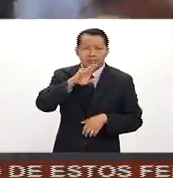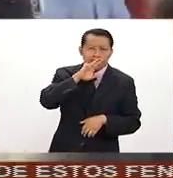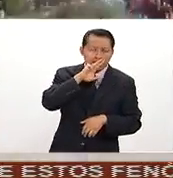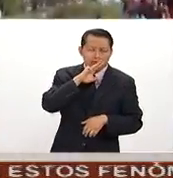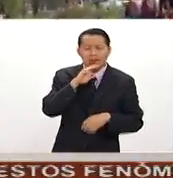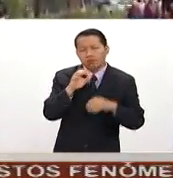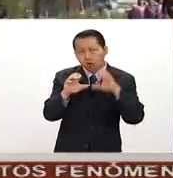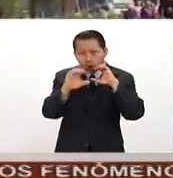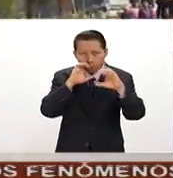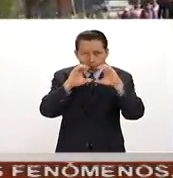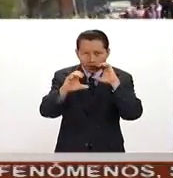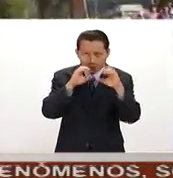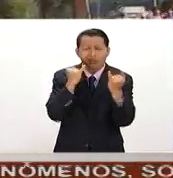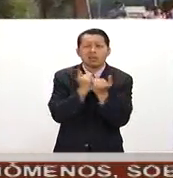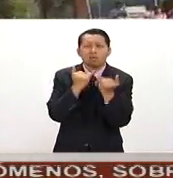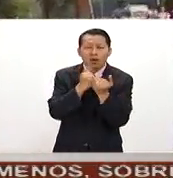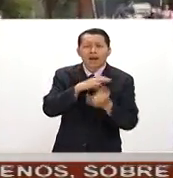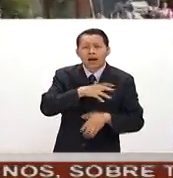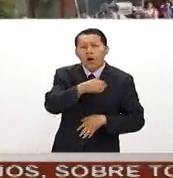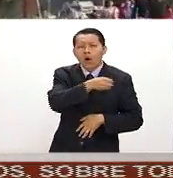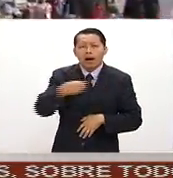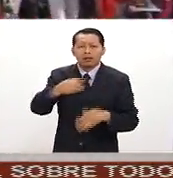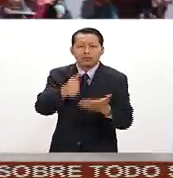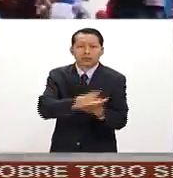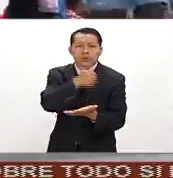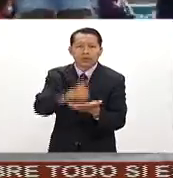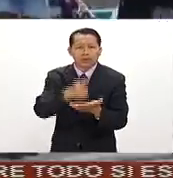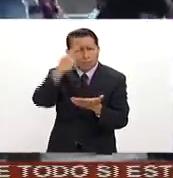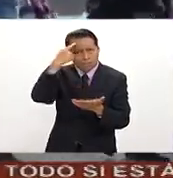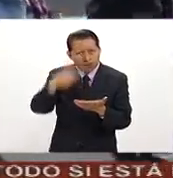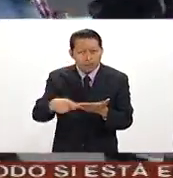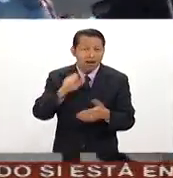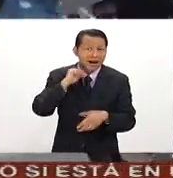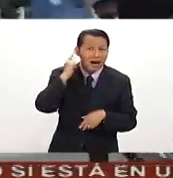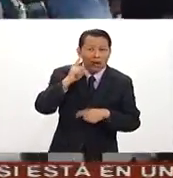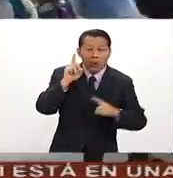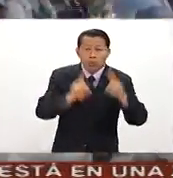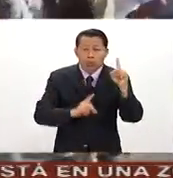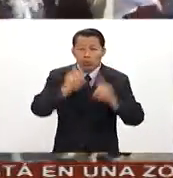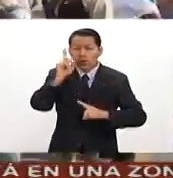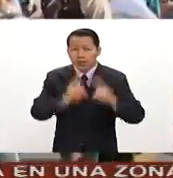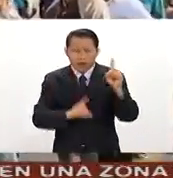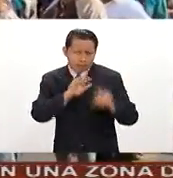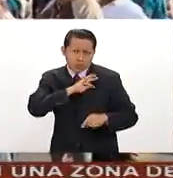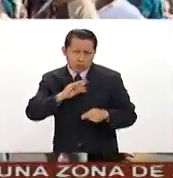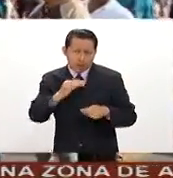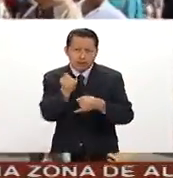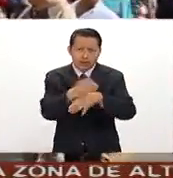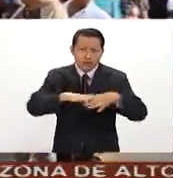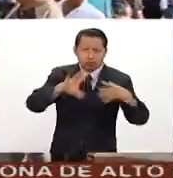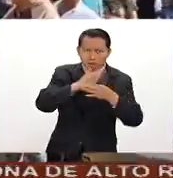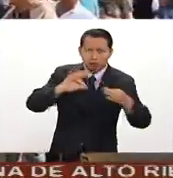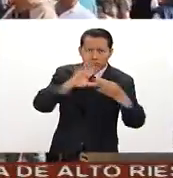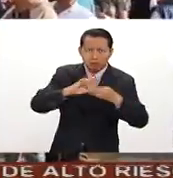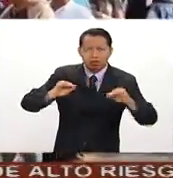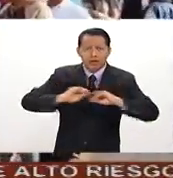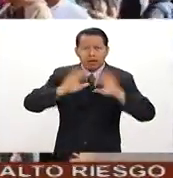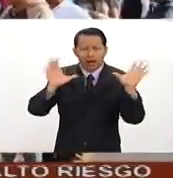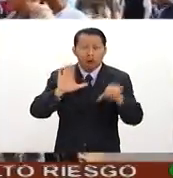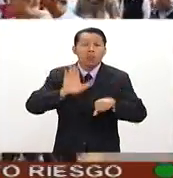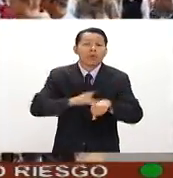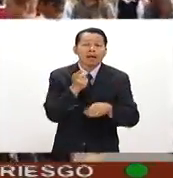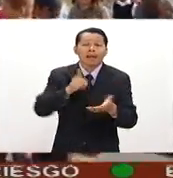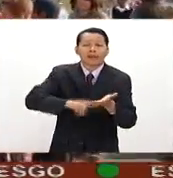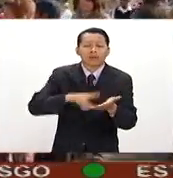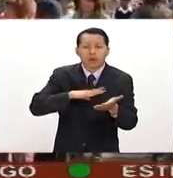así como organizaciones ciudadanas, para aclarar cualquier duda, esto en torno al actual contenido de los libros de